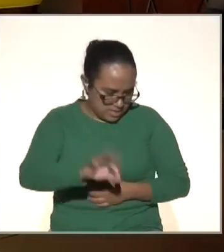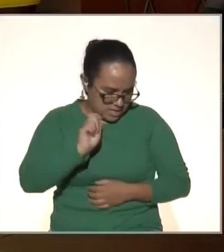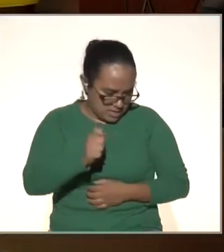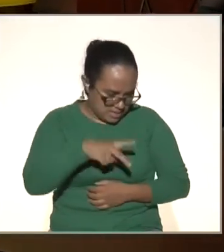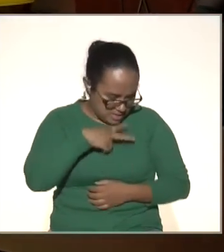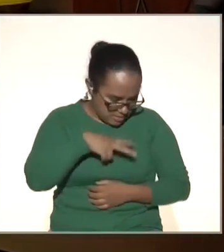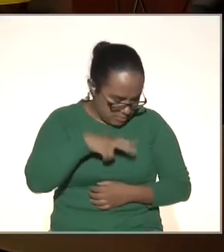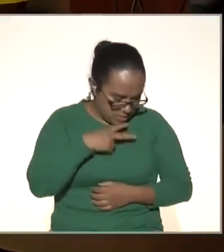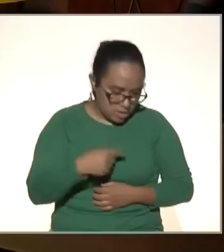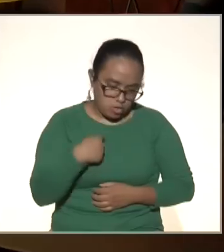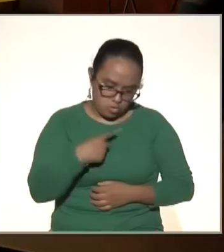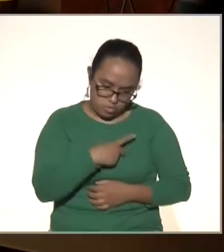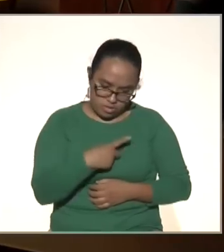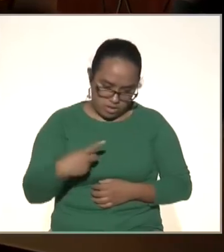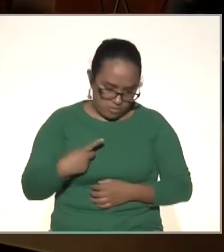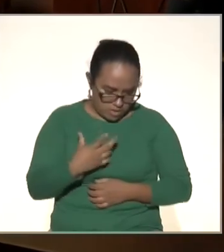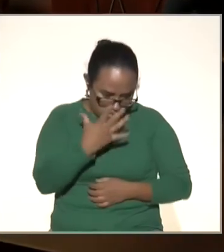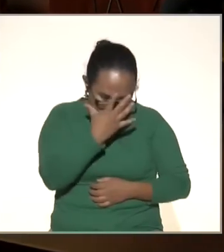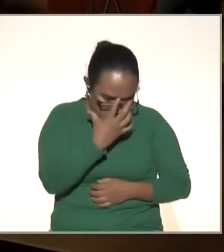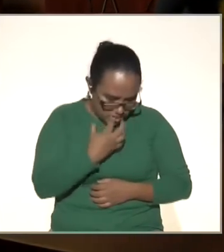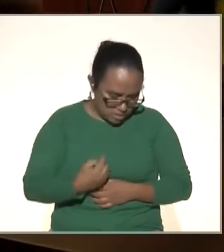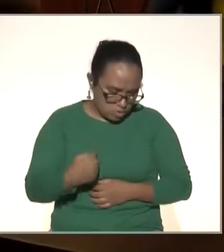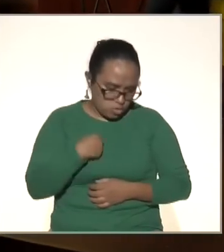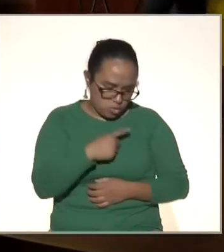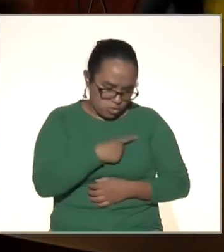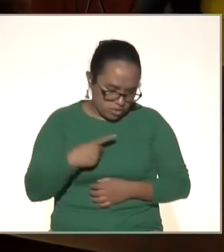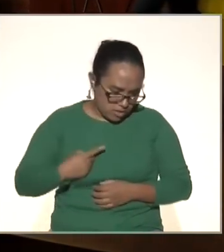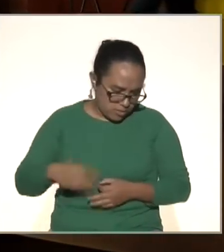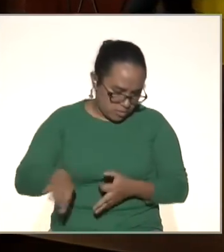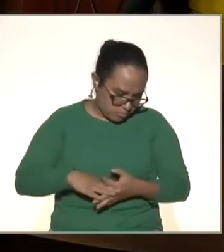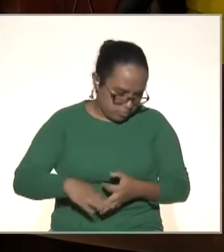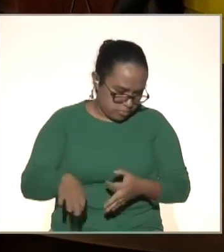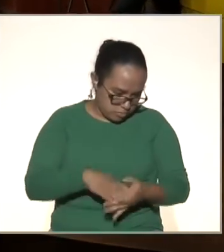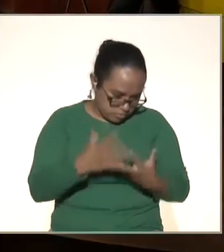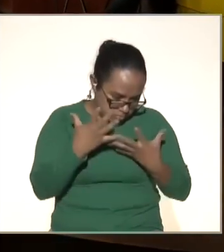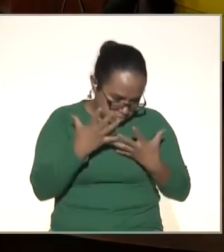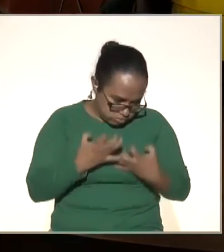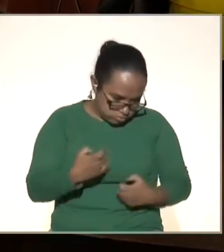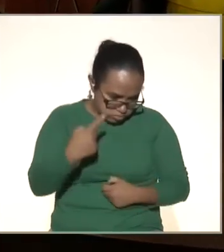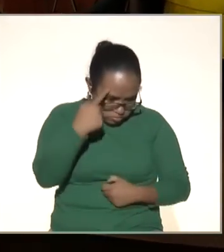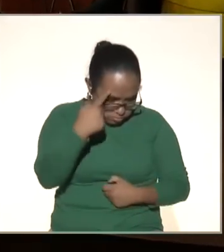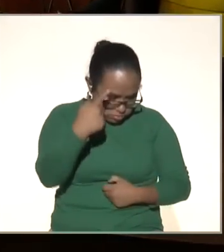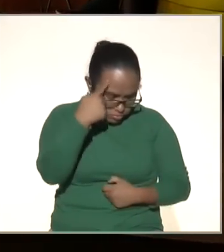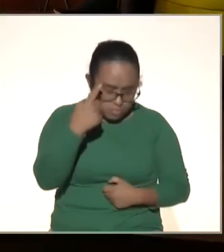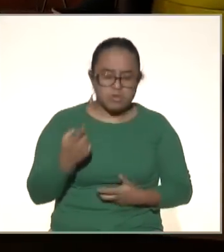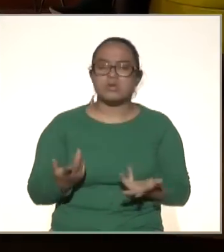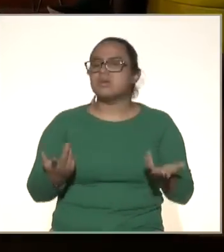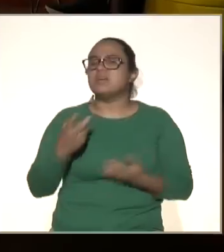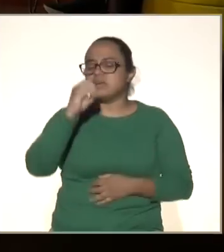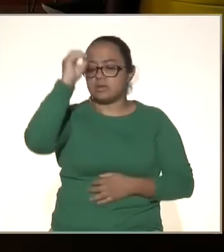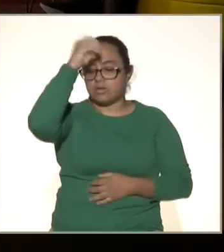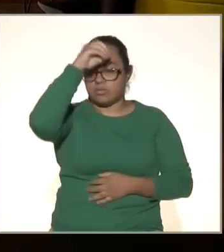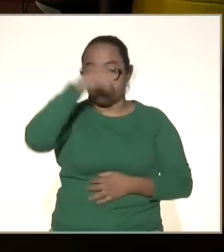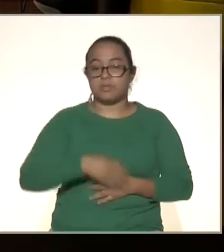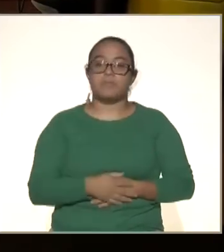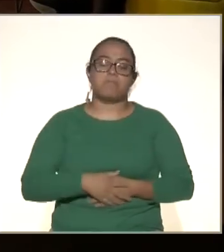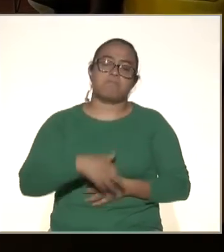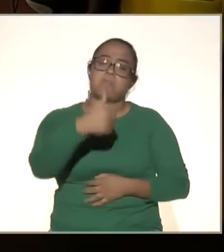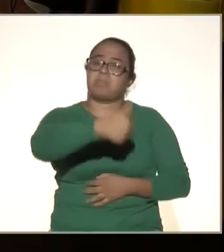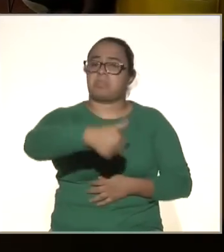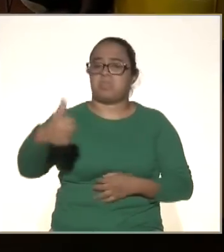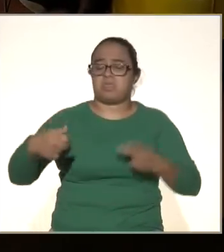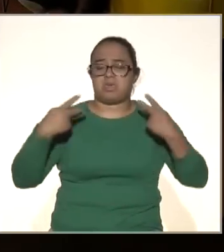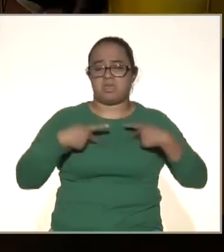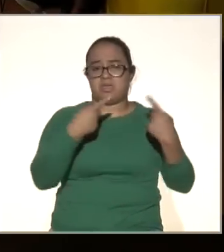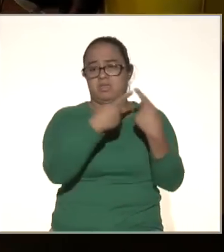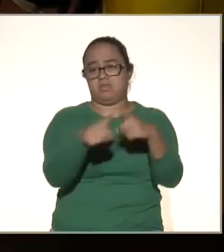Tendría que estar triste, tendría que estar de luto constante. ¿Qué opinas sobre esto, Blanca? Creo que el duelo es personal.